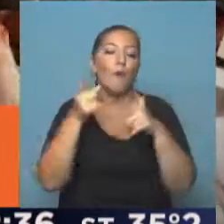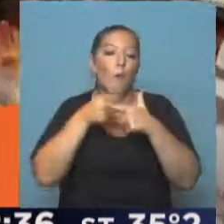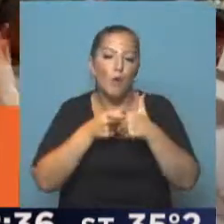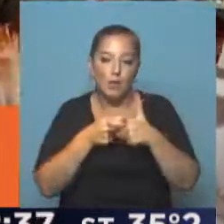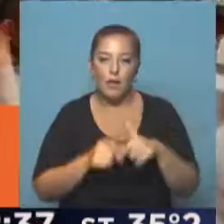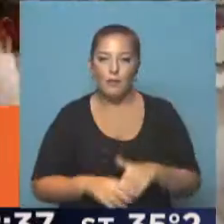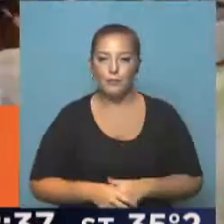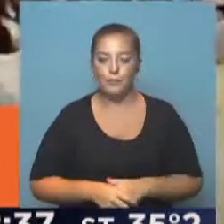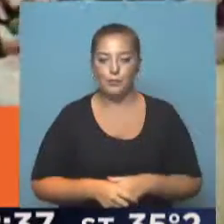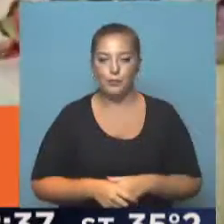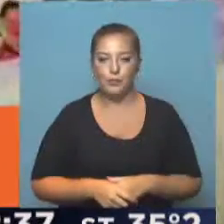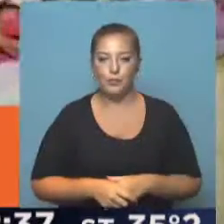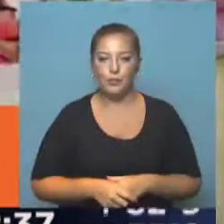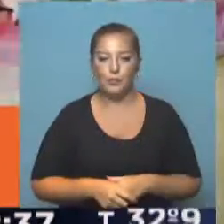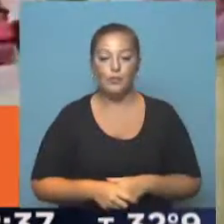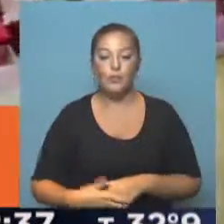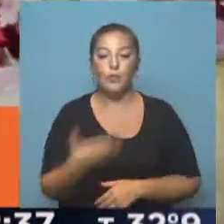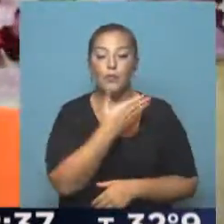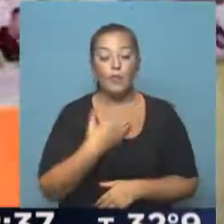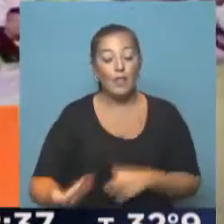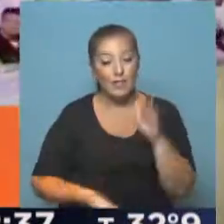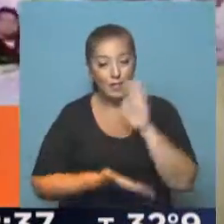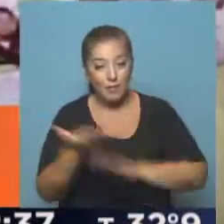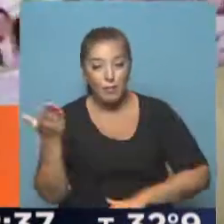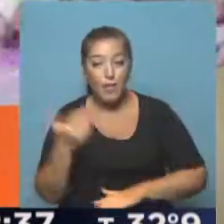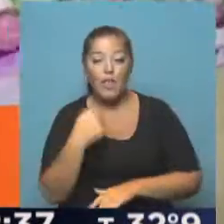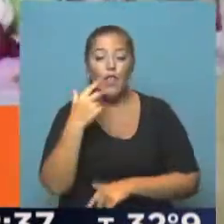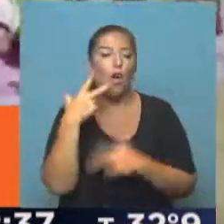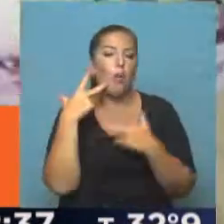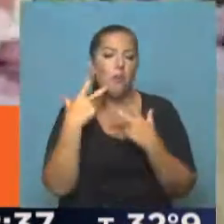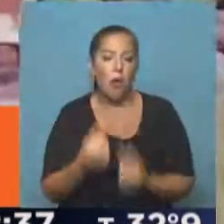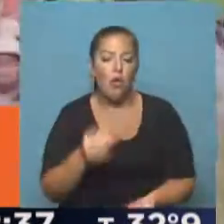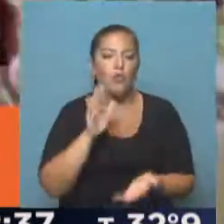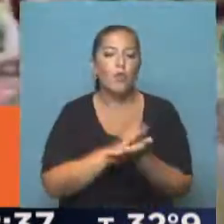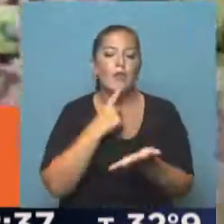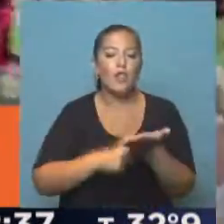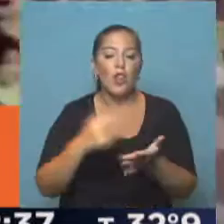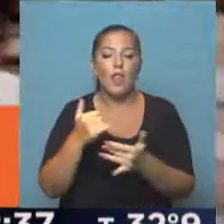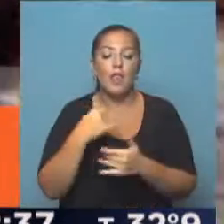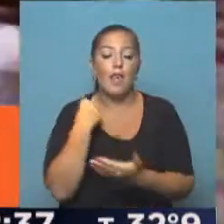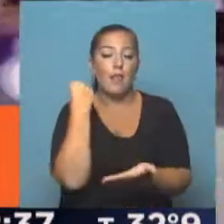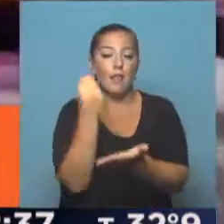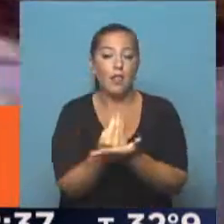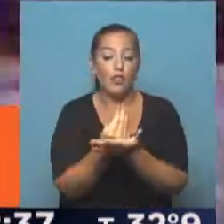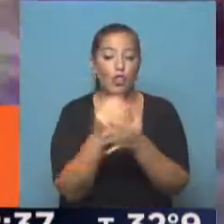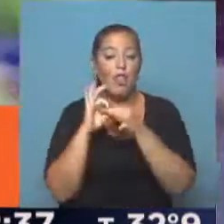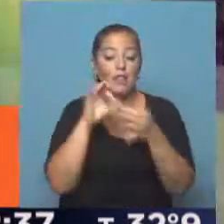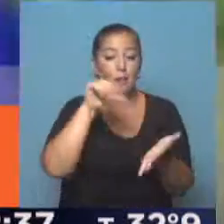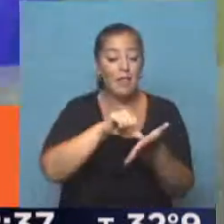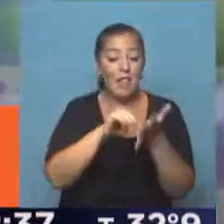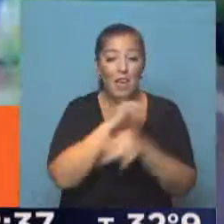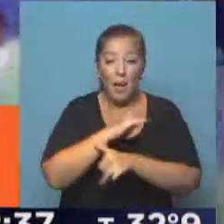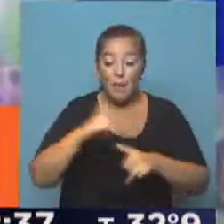política. El mandatario saliente rechazó estar detrás de las decisiones del candidato de Alianza País, quien durante la